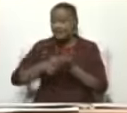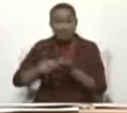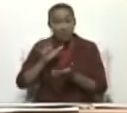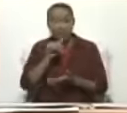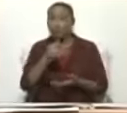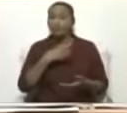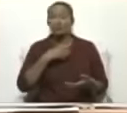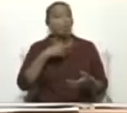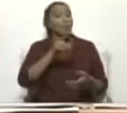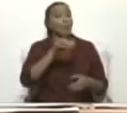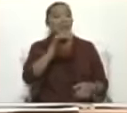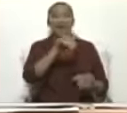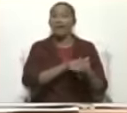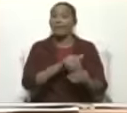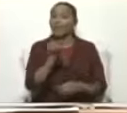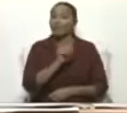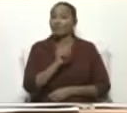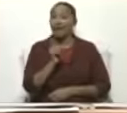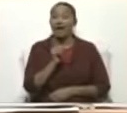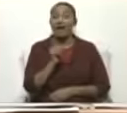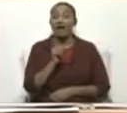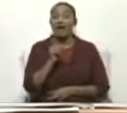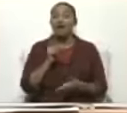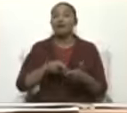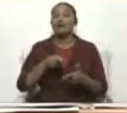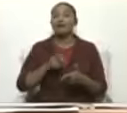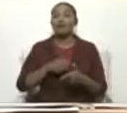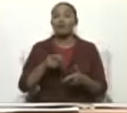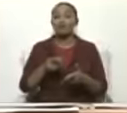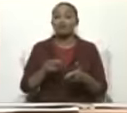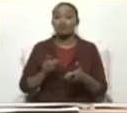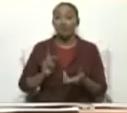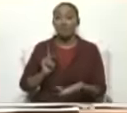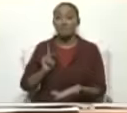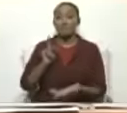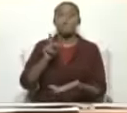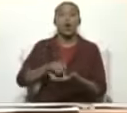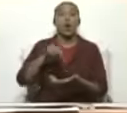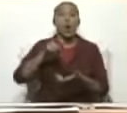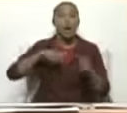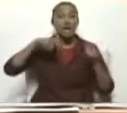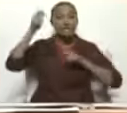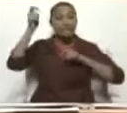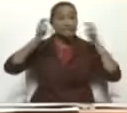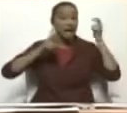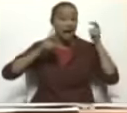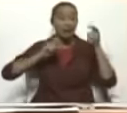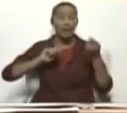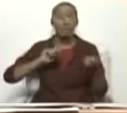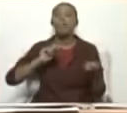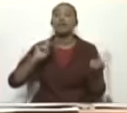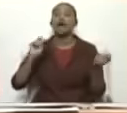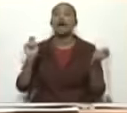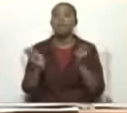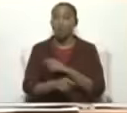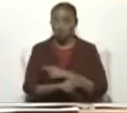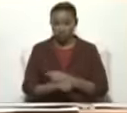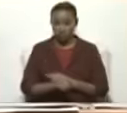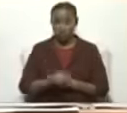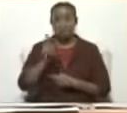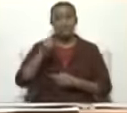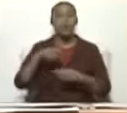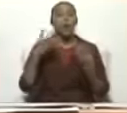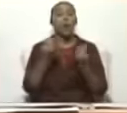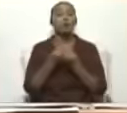Y llegó Chávez. Ahí estuvo Aristóbulo, estuvo Taiza, estuvo aquel